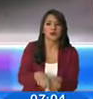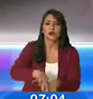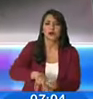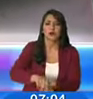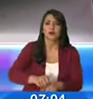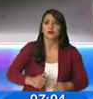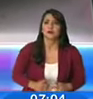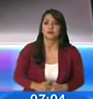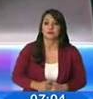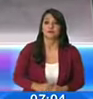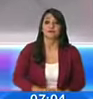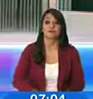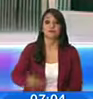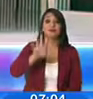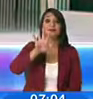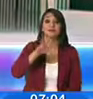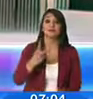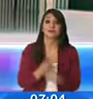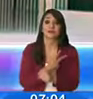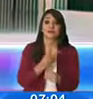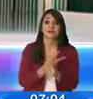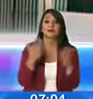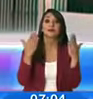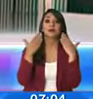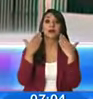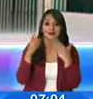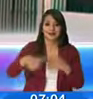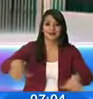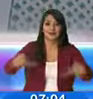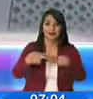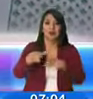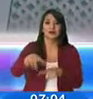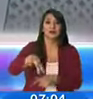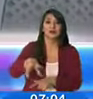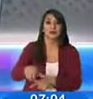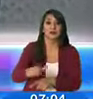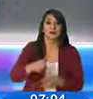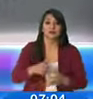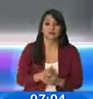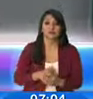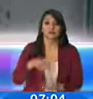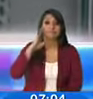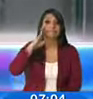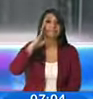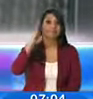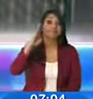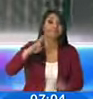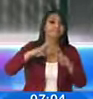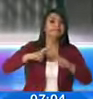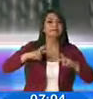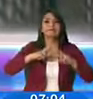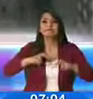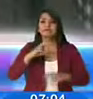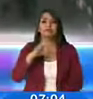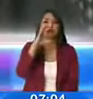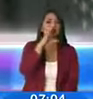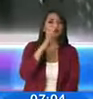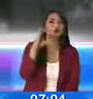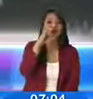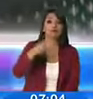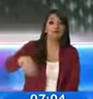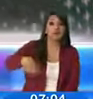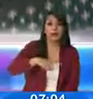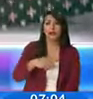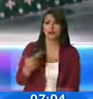uno de los casi 5 casos registrados en Guayaquil en los últimos días. Y la policía está tras la pista de esos pillos que están especializados